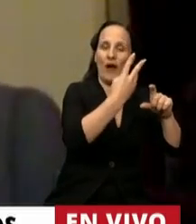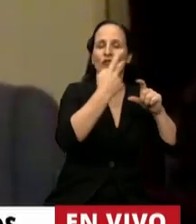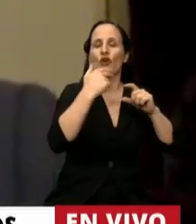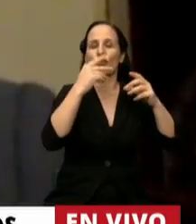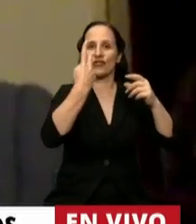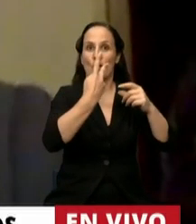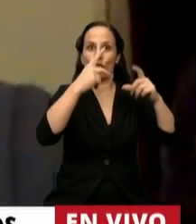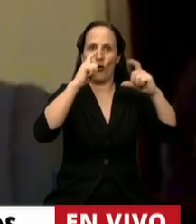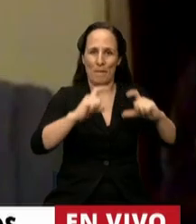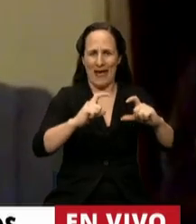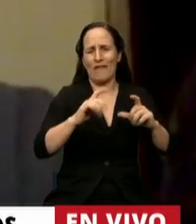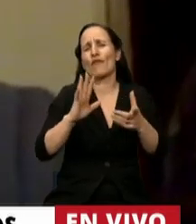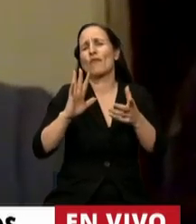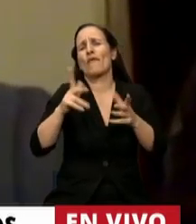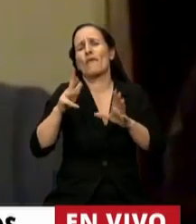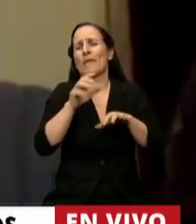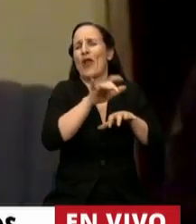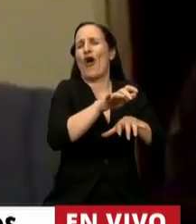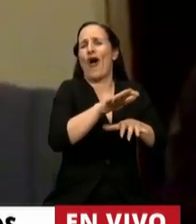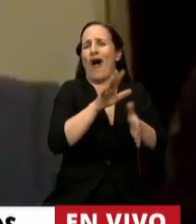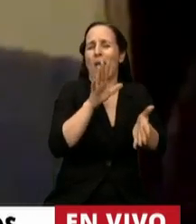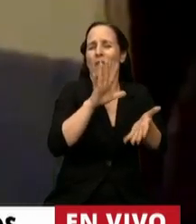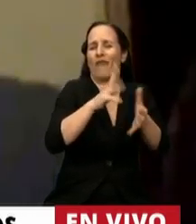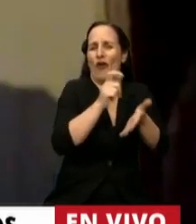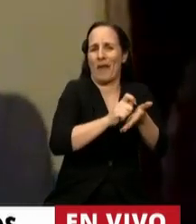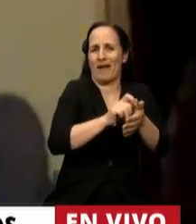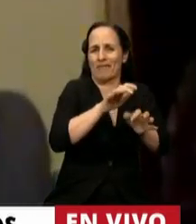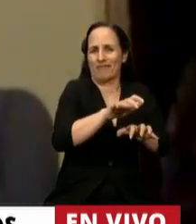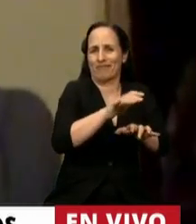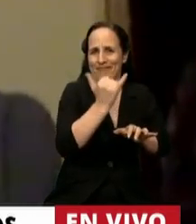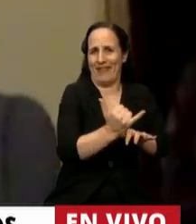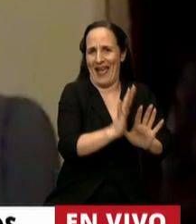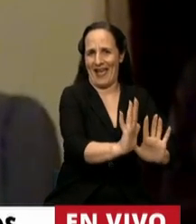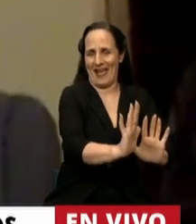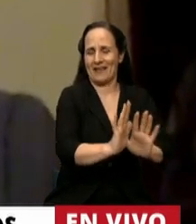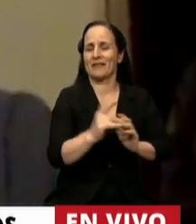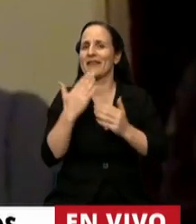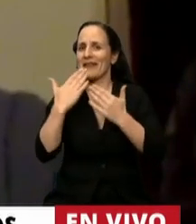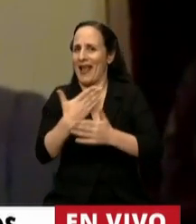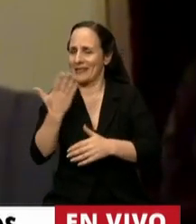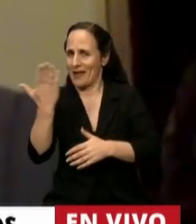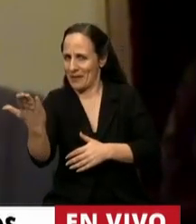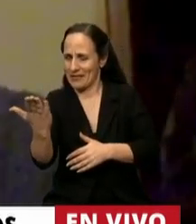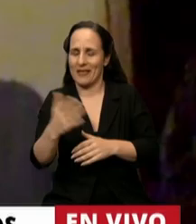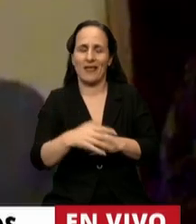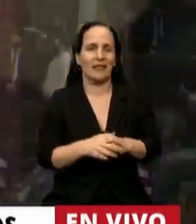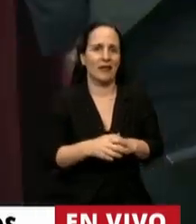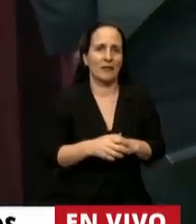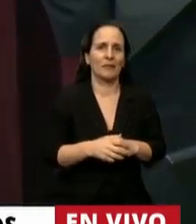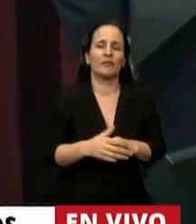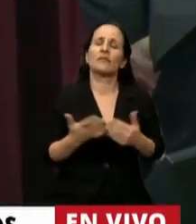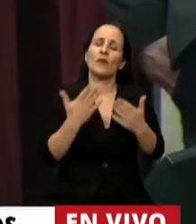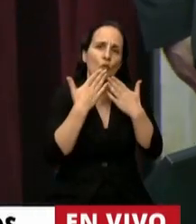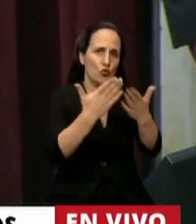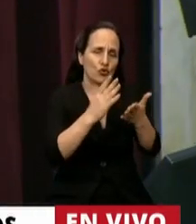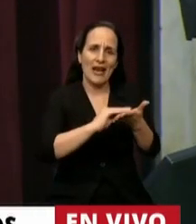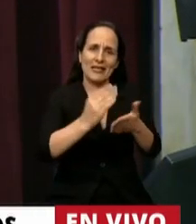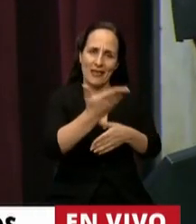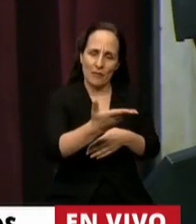forma, pero me piden que para la versión taquigráfica quede asentado. Gracias, presidente. Muchas gracias,